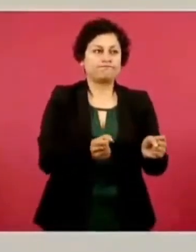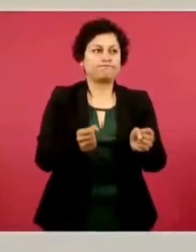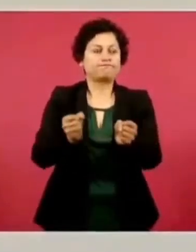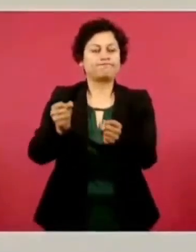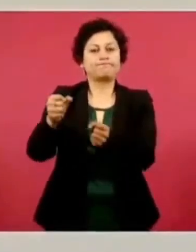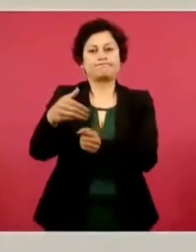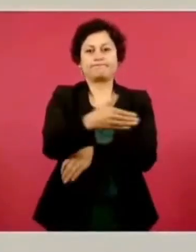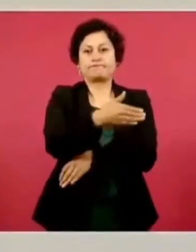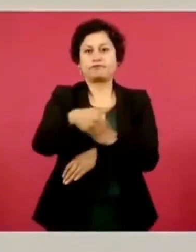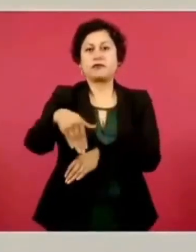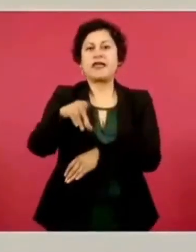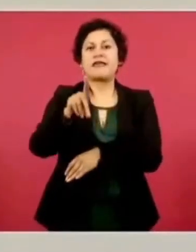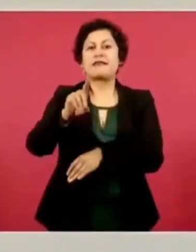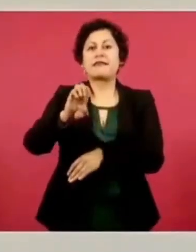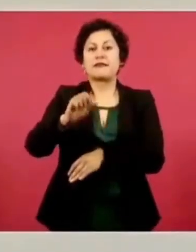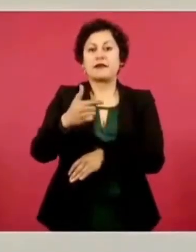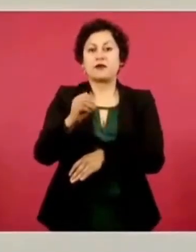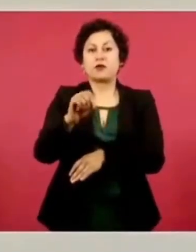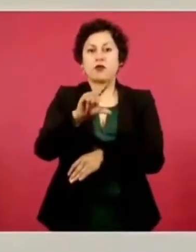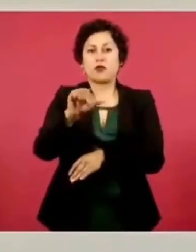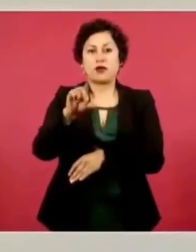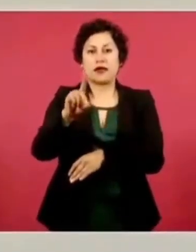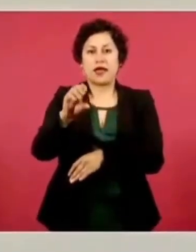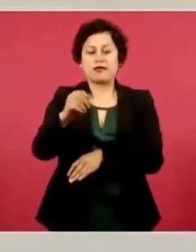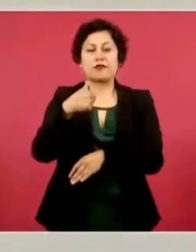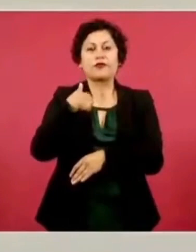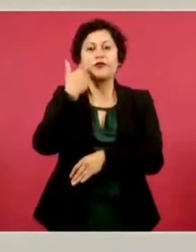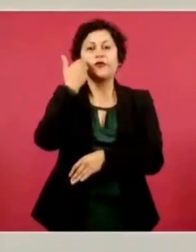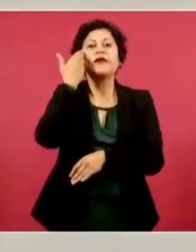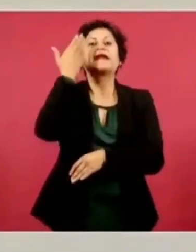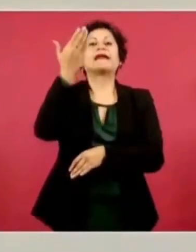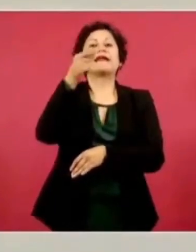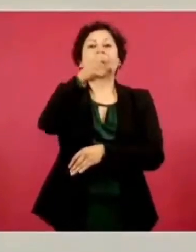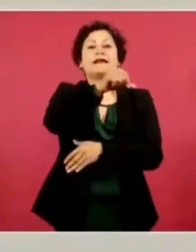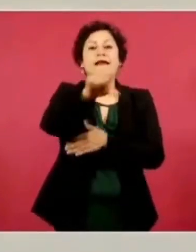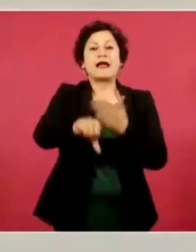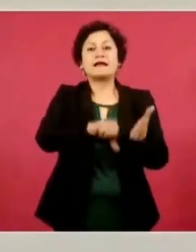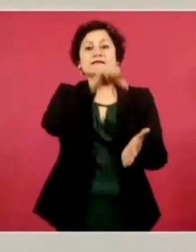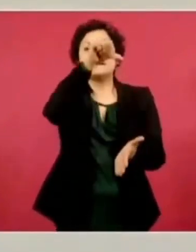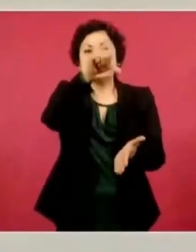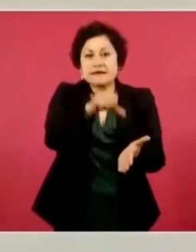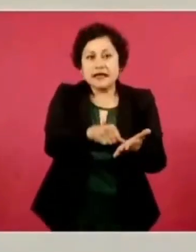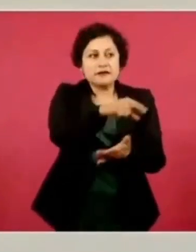¿Por qué? Porque mi intención era llegar al centro, que está lleno de policías.